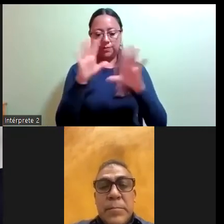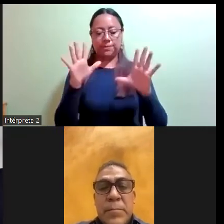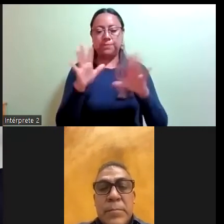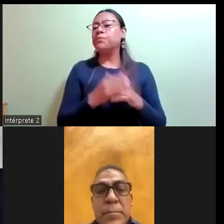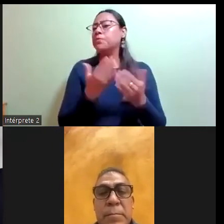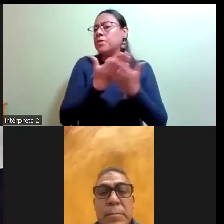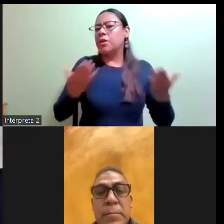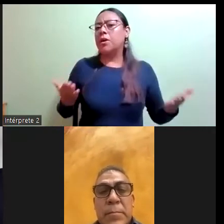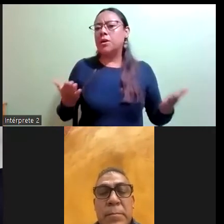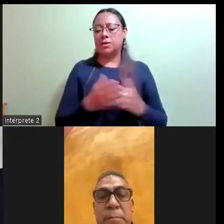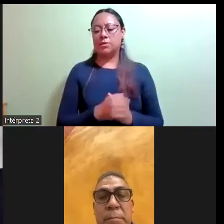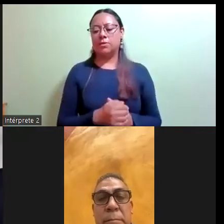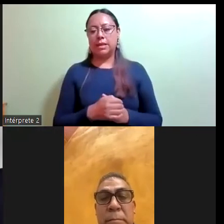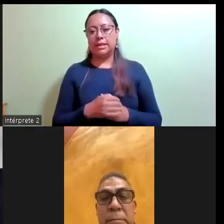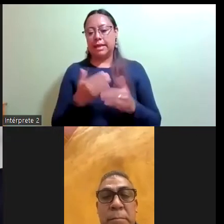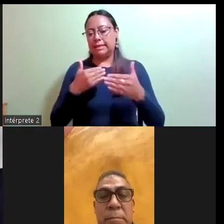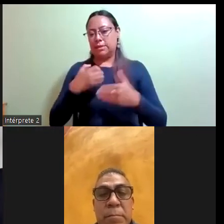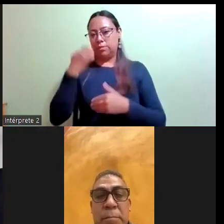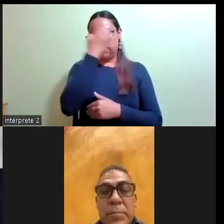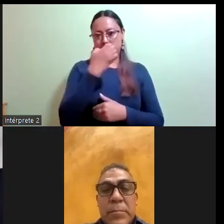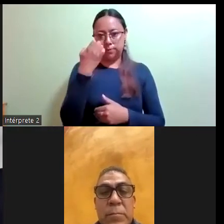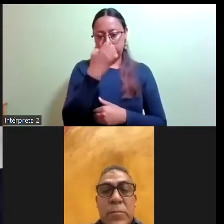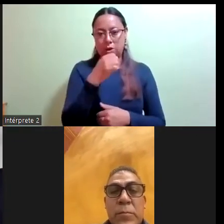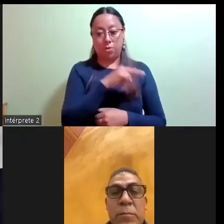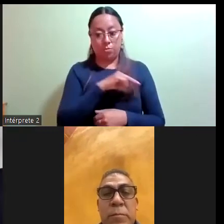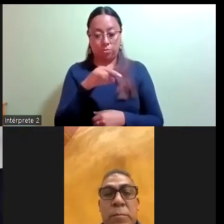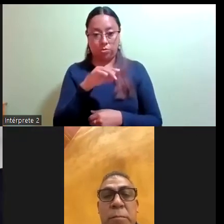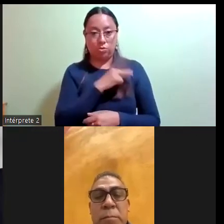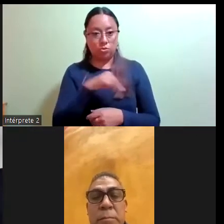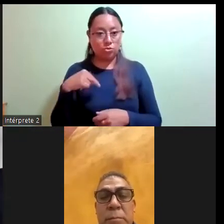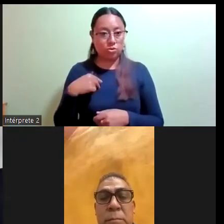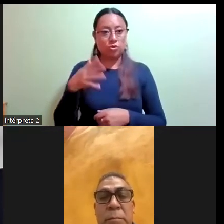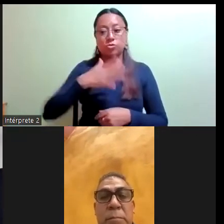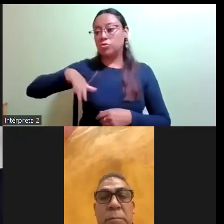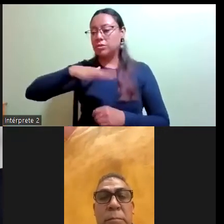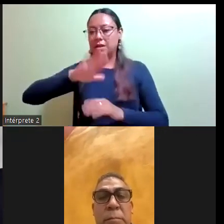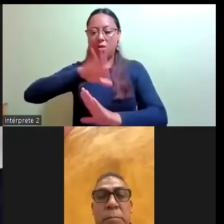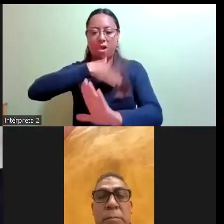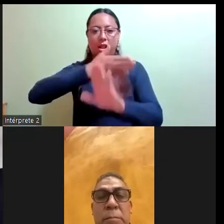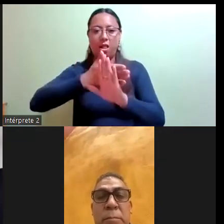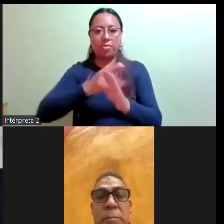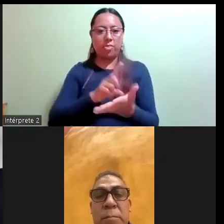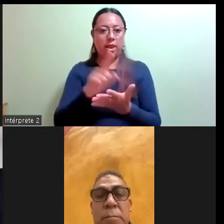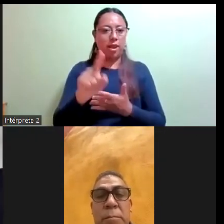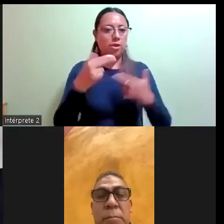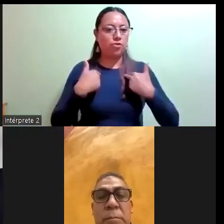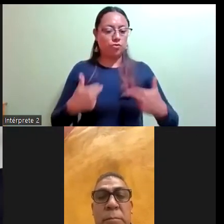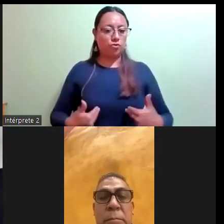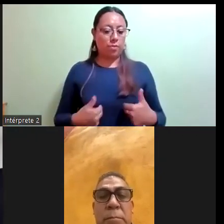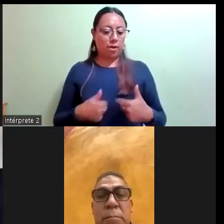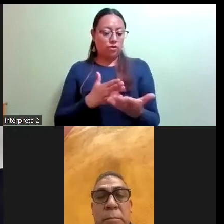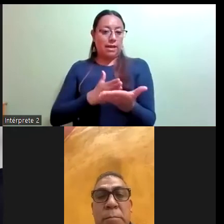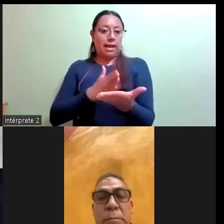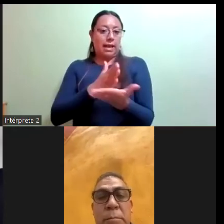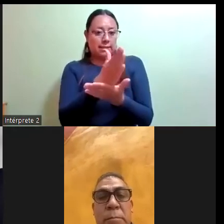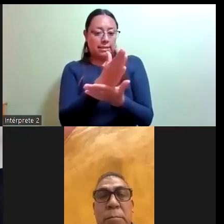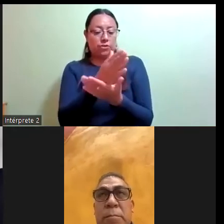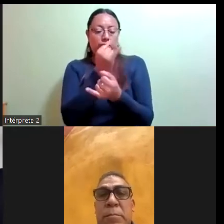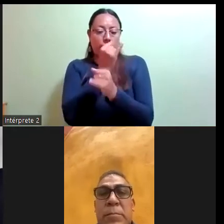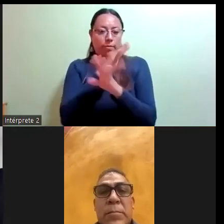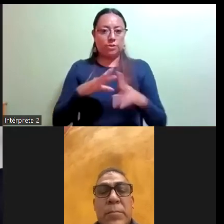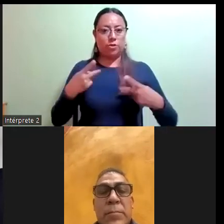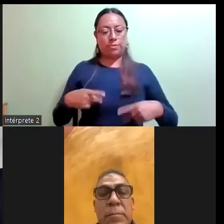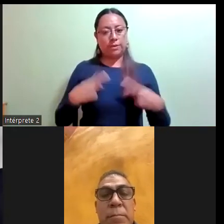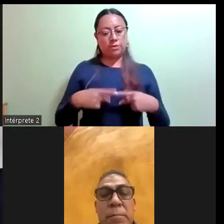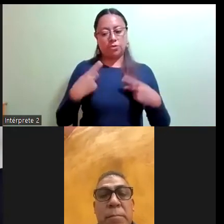y no se intenta de ninguna suerte vulnerar los derechos humanos, como es el de acceso a la protección de datos personales. En este caso, lo